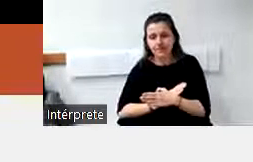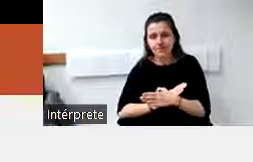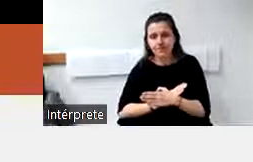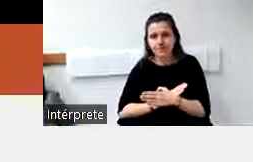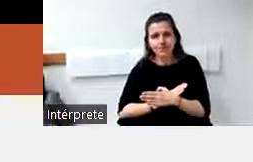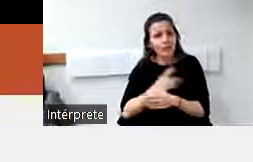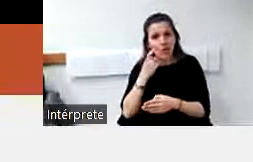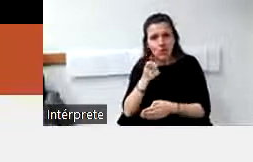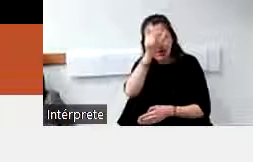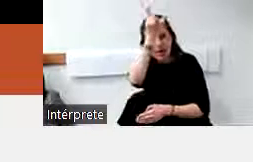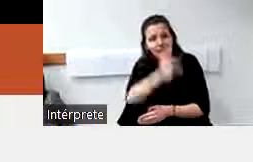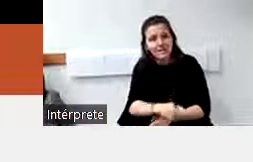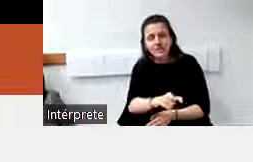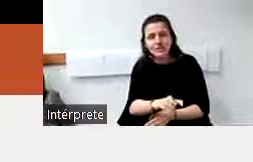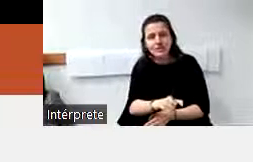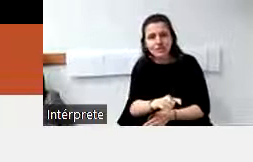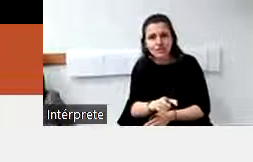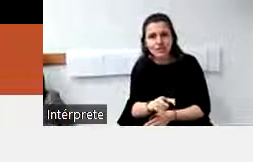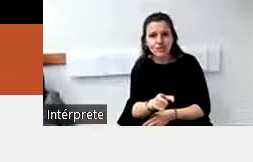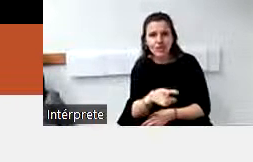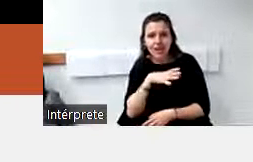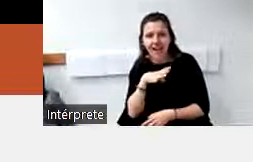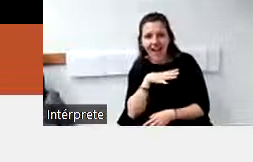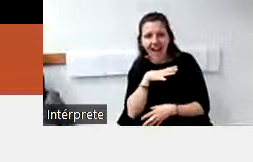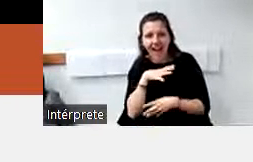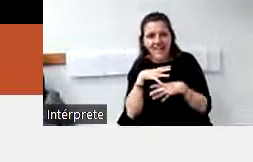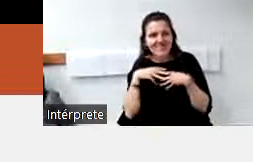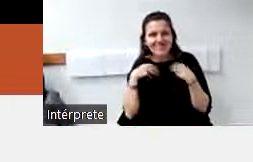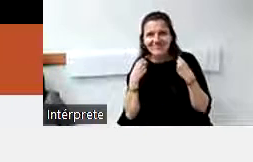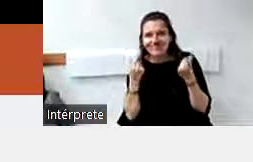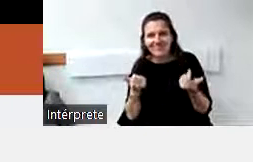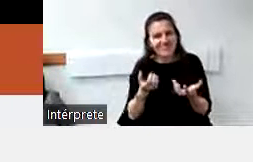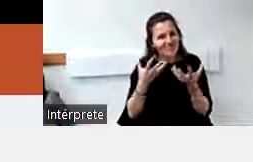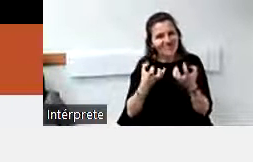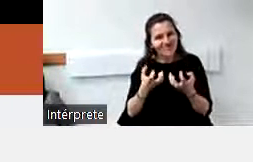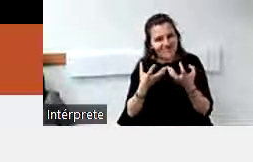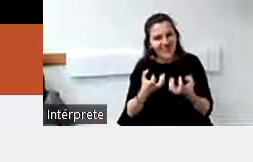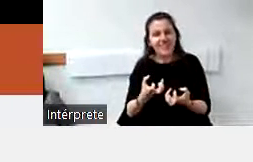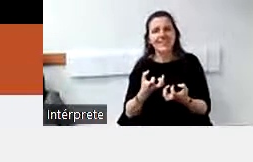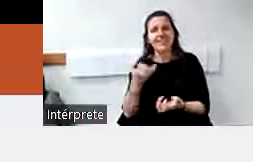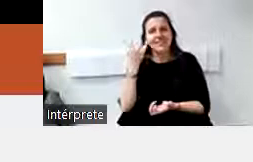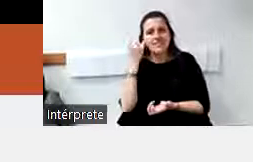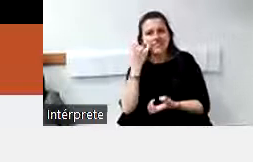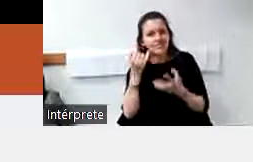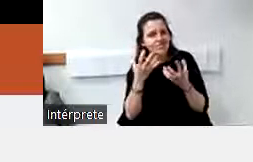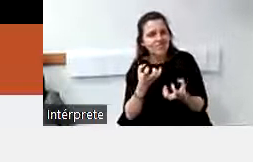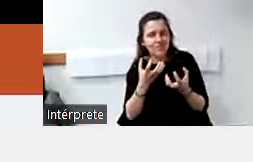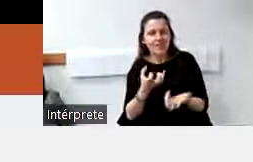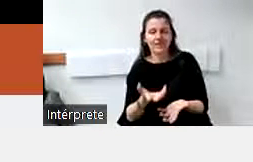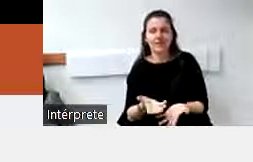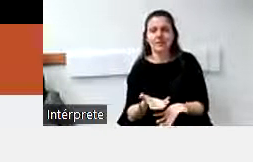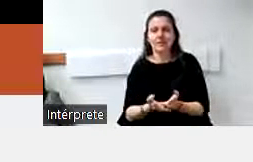propia sexualidad, sus propios deseos, su propia necesidad de comentar, expresar,